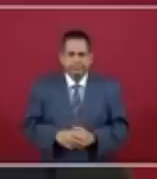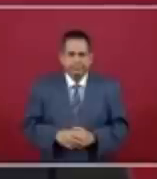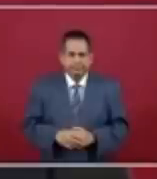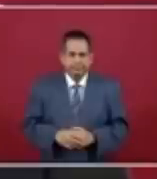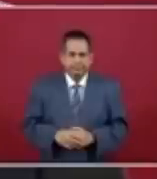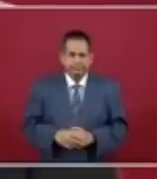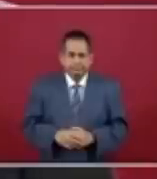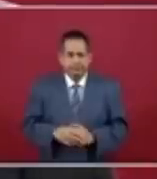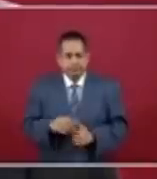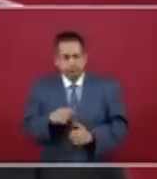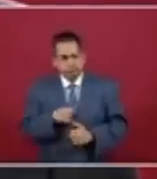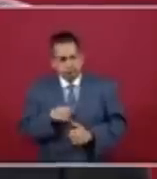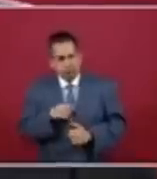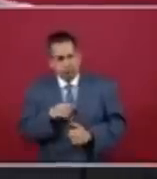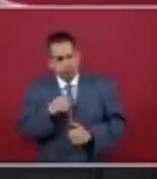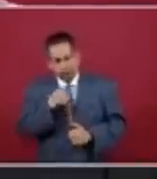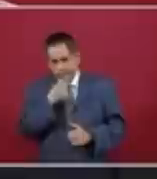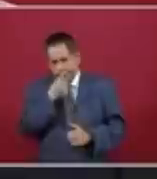Les puedo decir